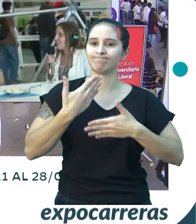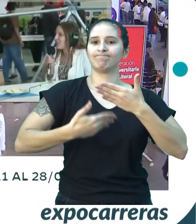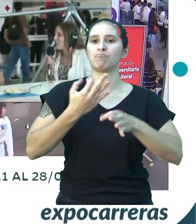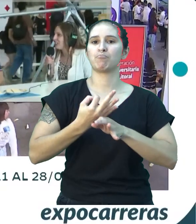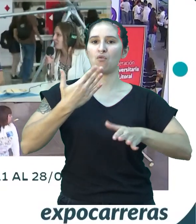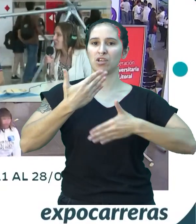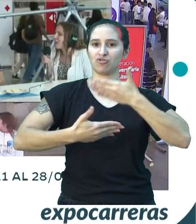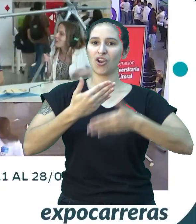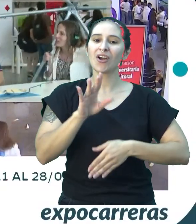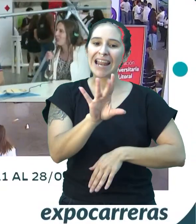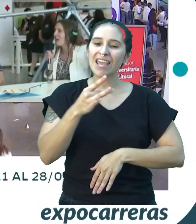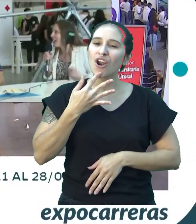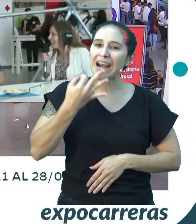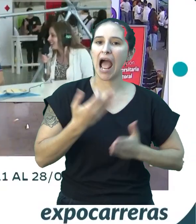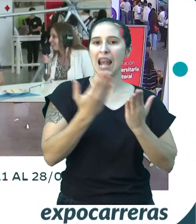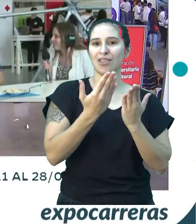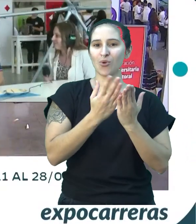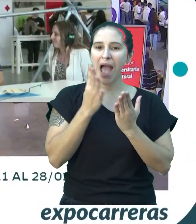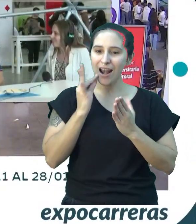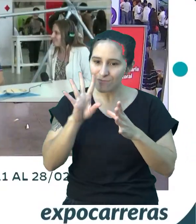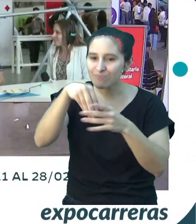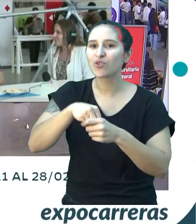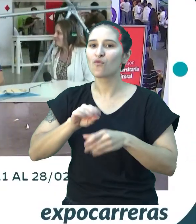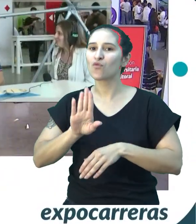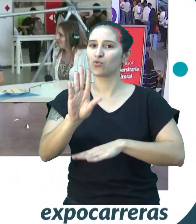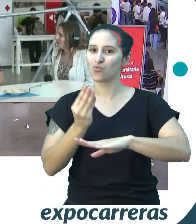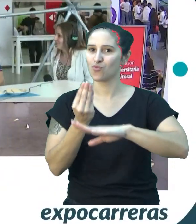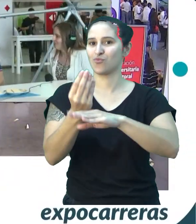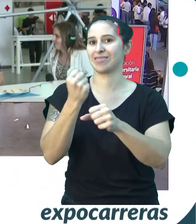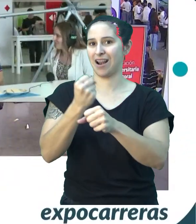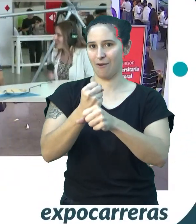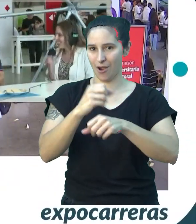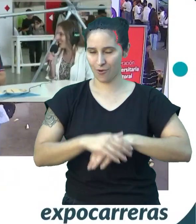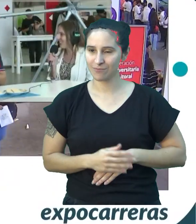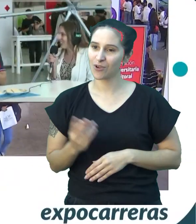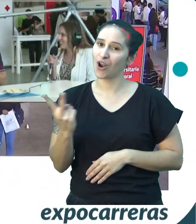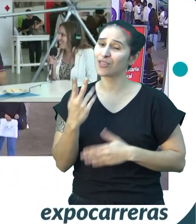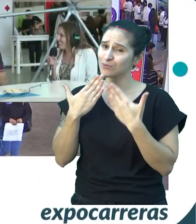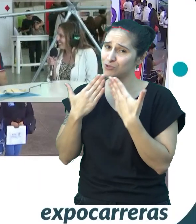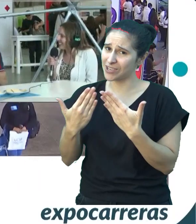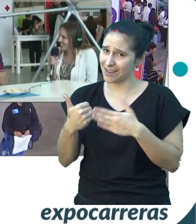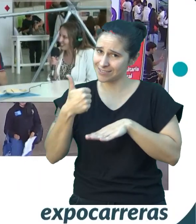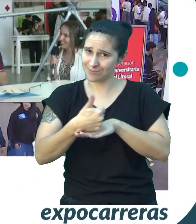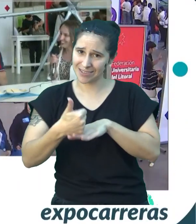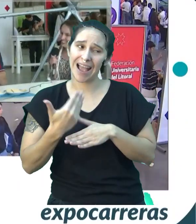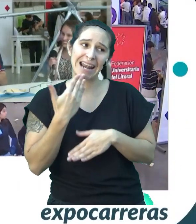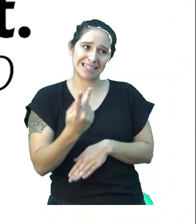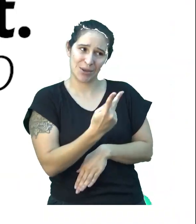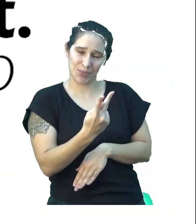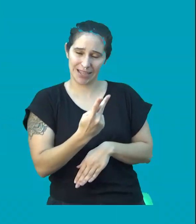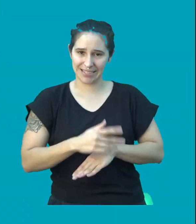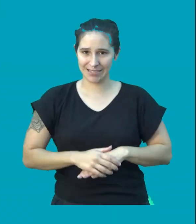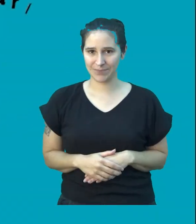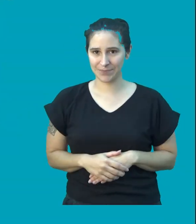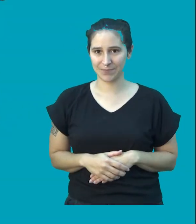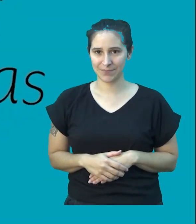eligieron realmente estudiar en un pasito más adelante. Caro y Nico, muchas gracias por haber pasado aquí. No, por favor, muchas gracias por este espacio. Gracias.